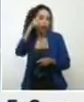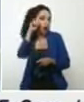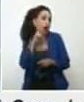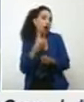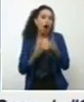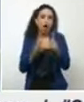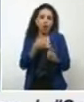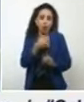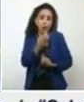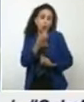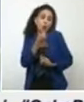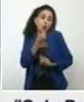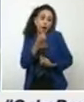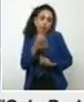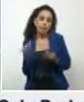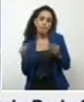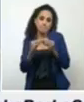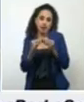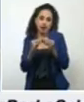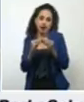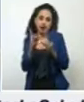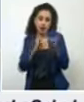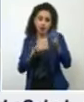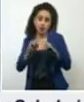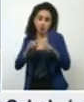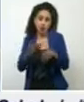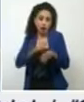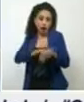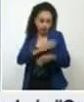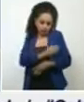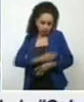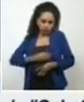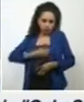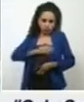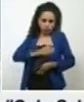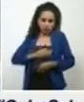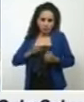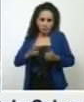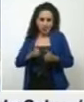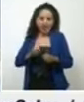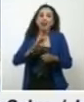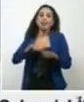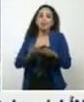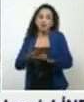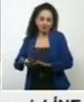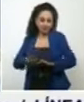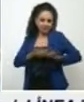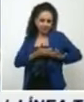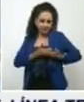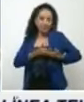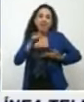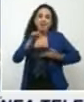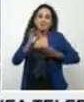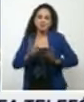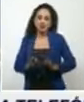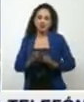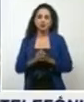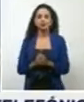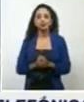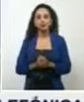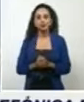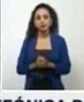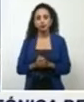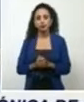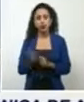pues es importante. Por eso no es precisamente la leche materna la que